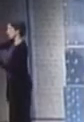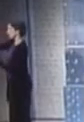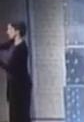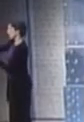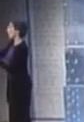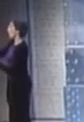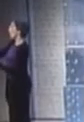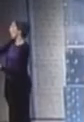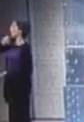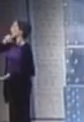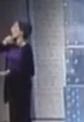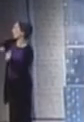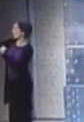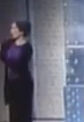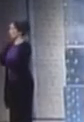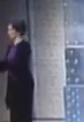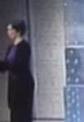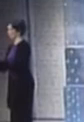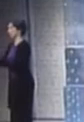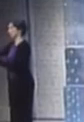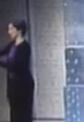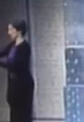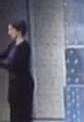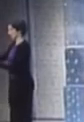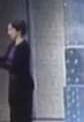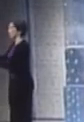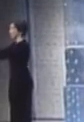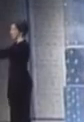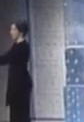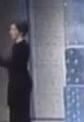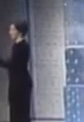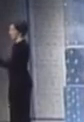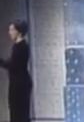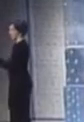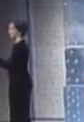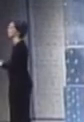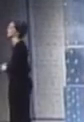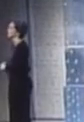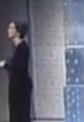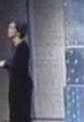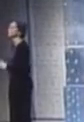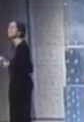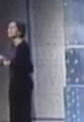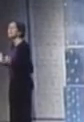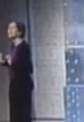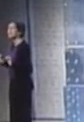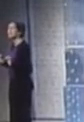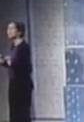El dictado. El dictado. La caligrafía, las planas. ¿Alguien más?